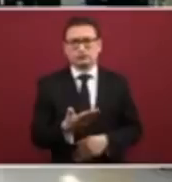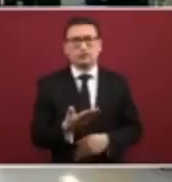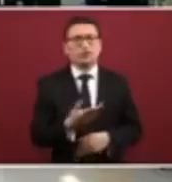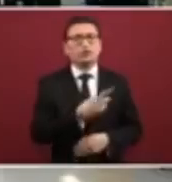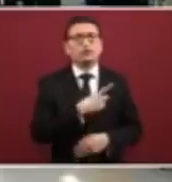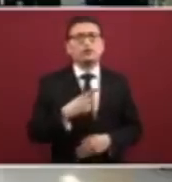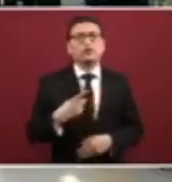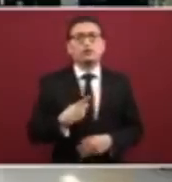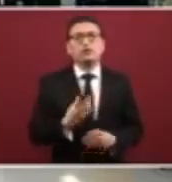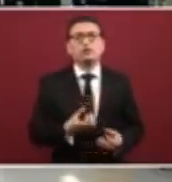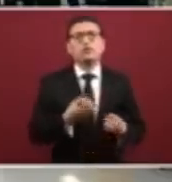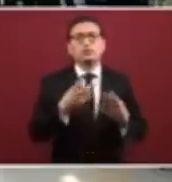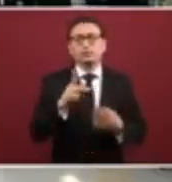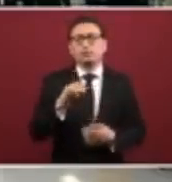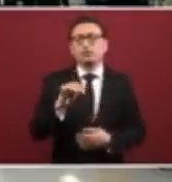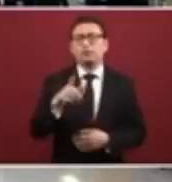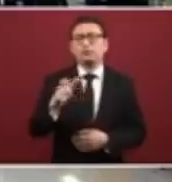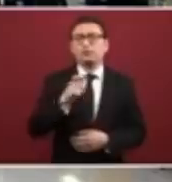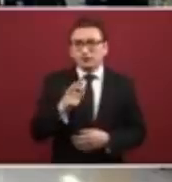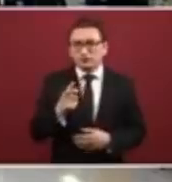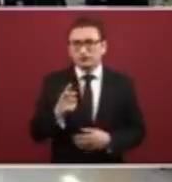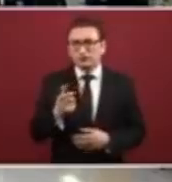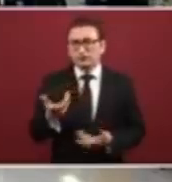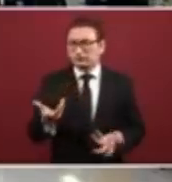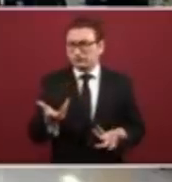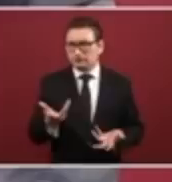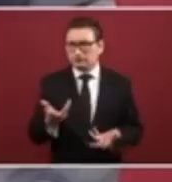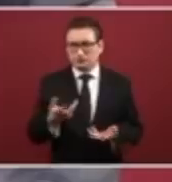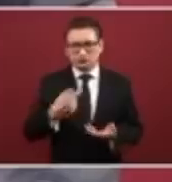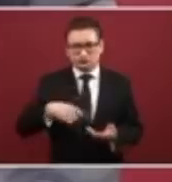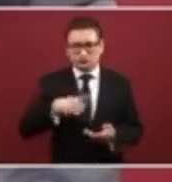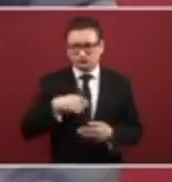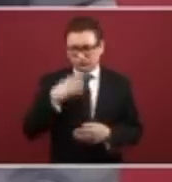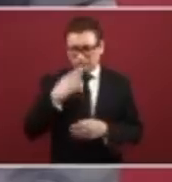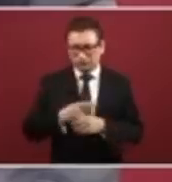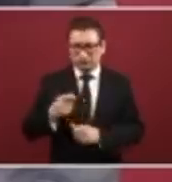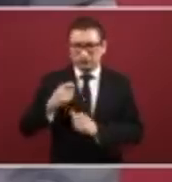deuda para Pemex en el tiempo que llevamos